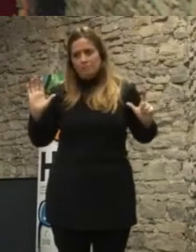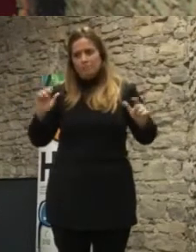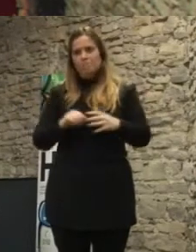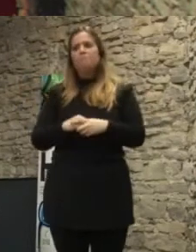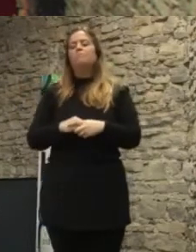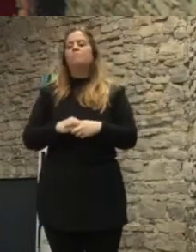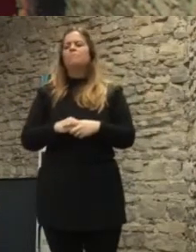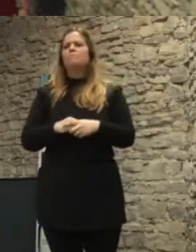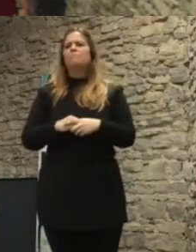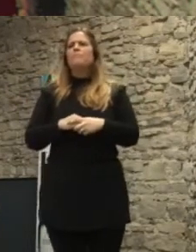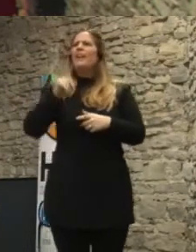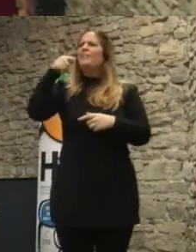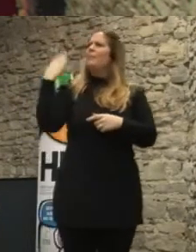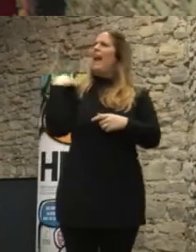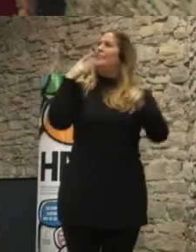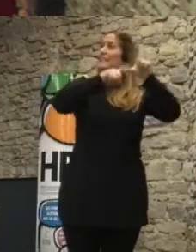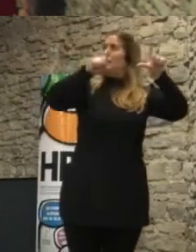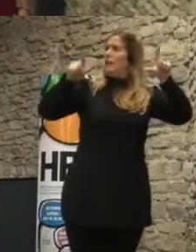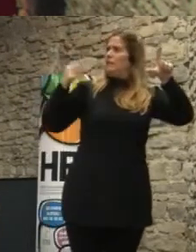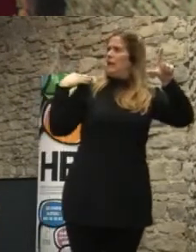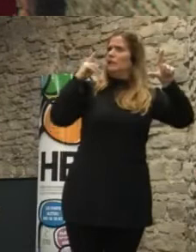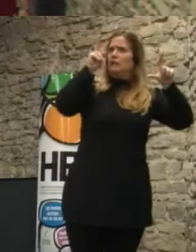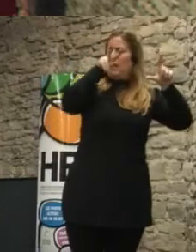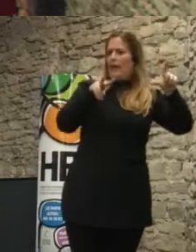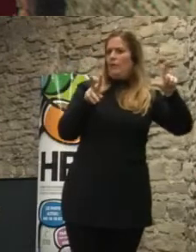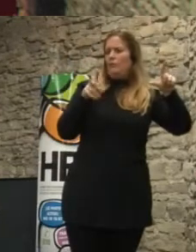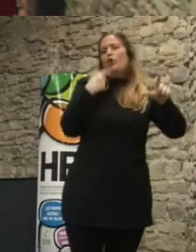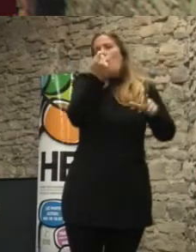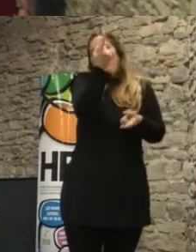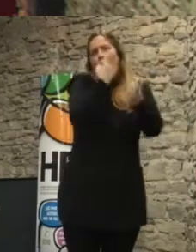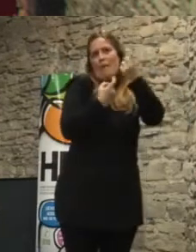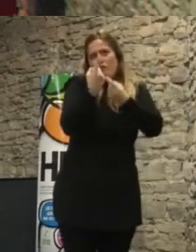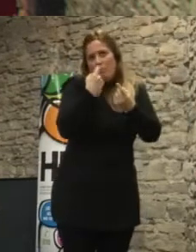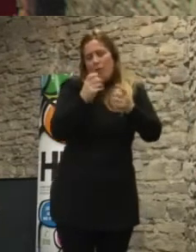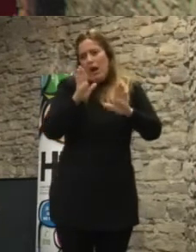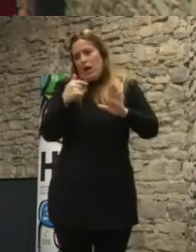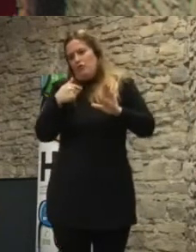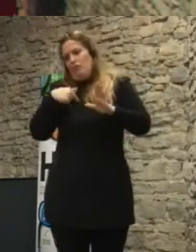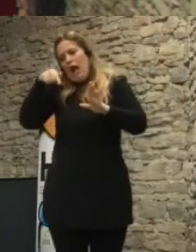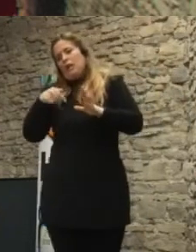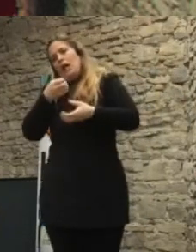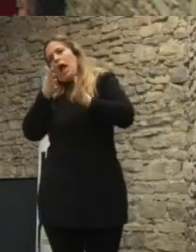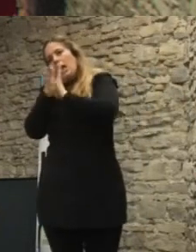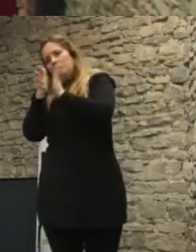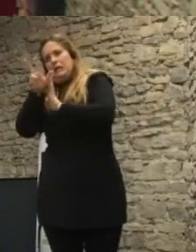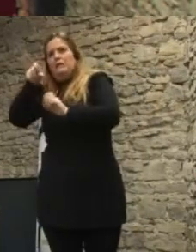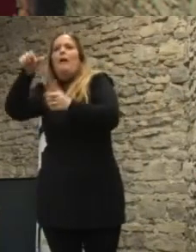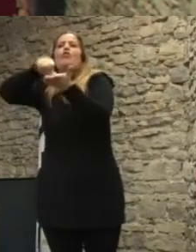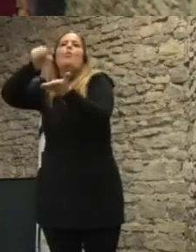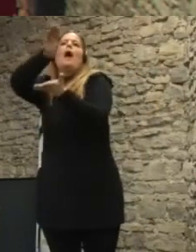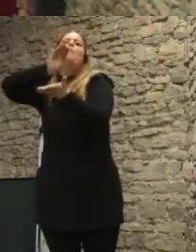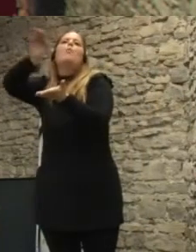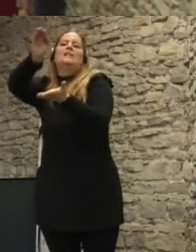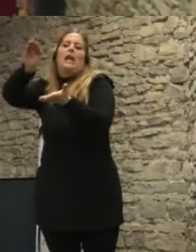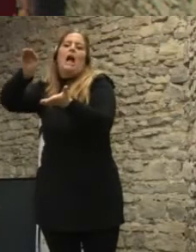Según leía en estas estadísticas, no tengo la pretensión, me he informado un poco, pero no tengo la pretensión de venir aquí a explicaros cómo es vuestra ciudad, ni muchísimo